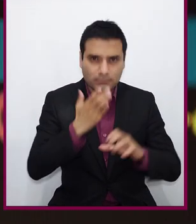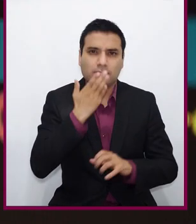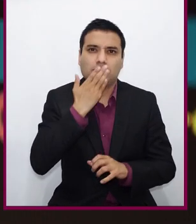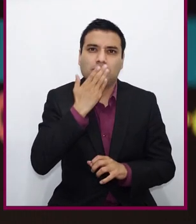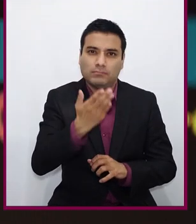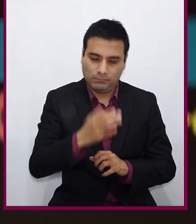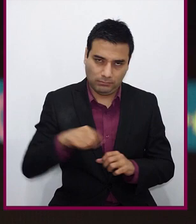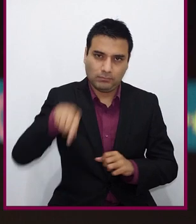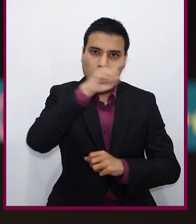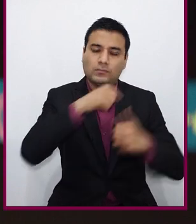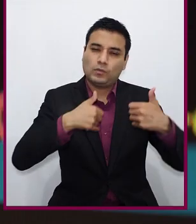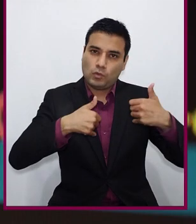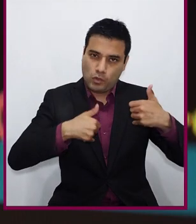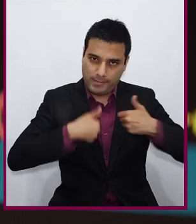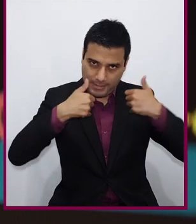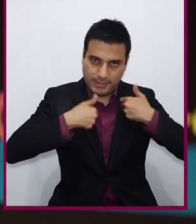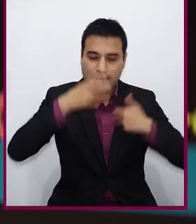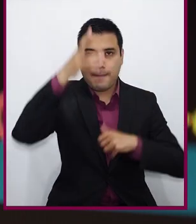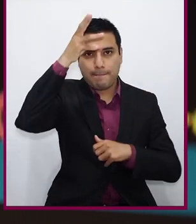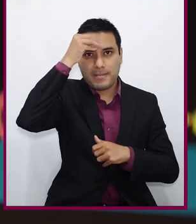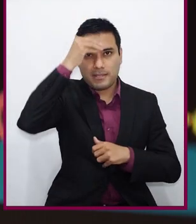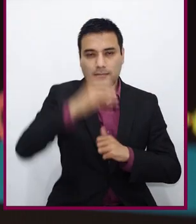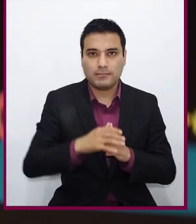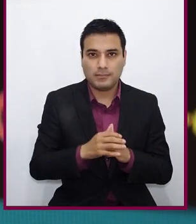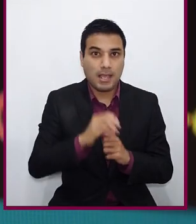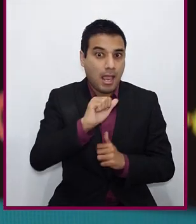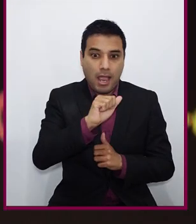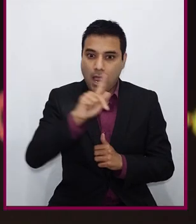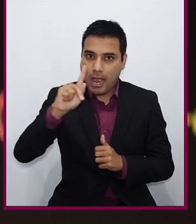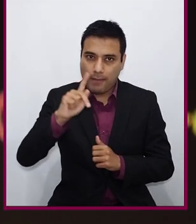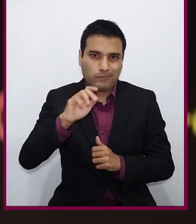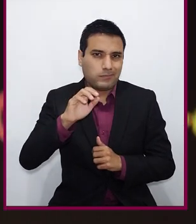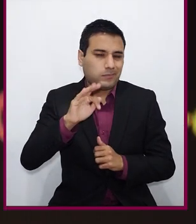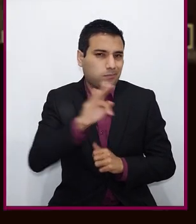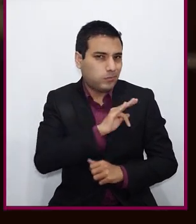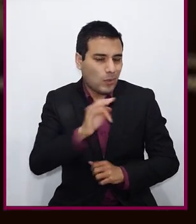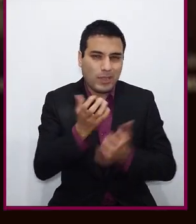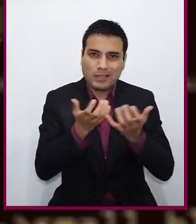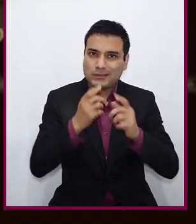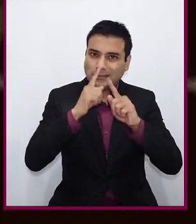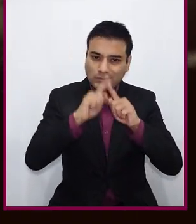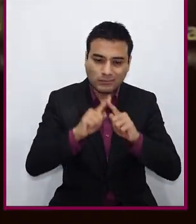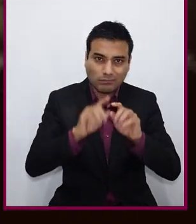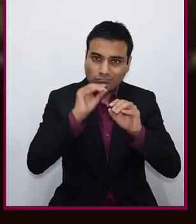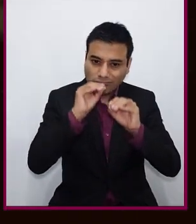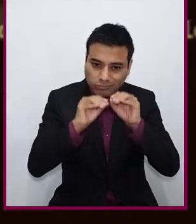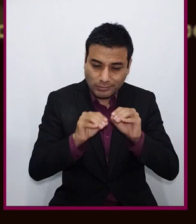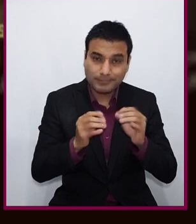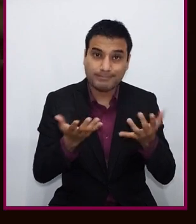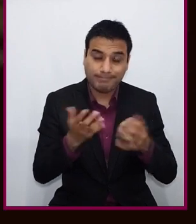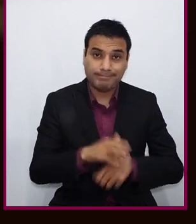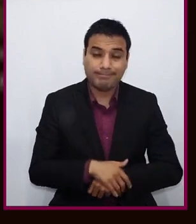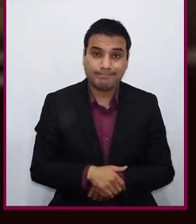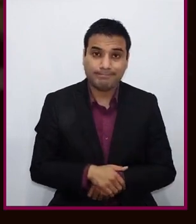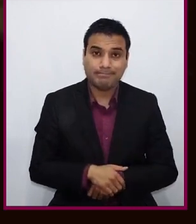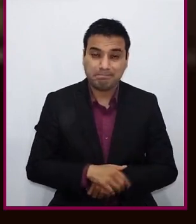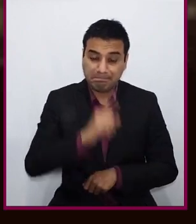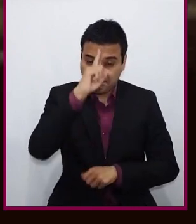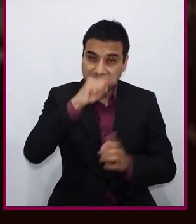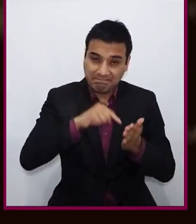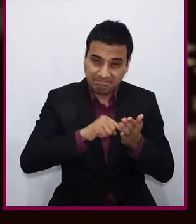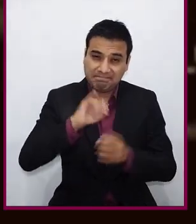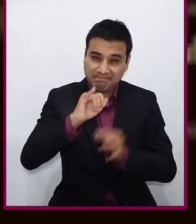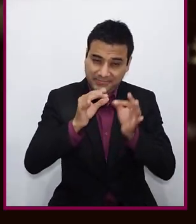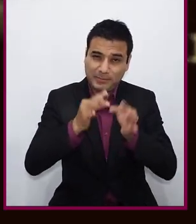hecho orientar sus gestos vamos entonces creo que sí es muy importante que sepan a aprender a eso no yo